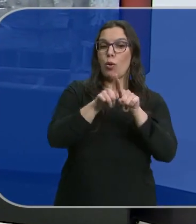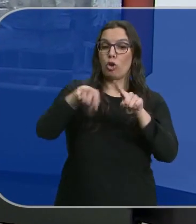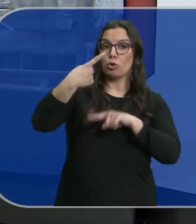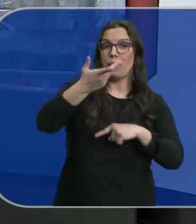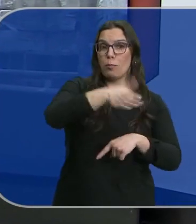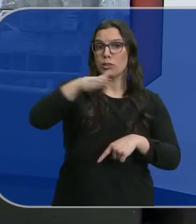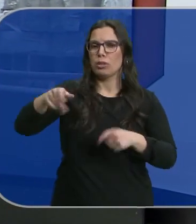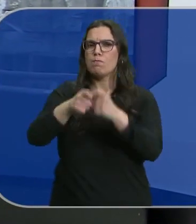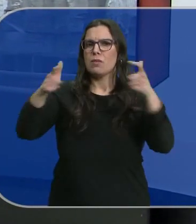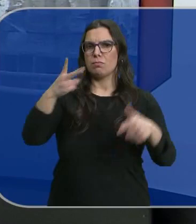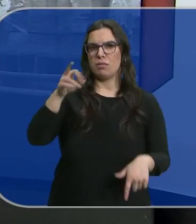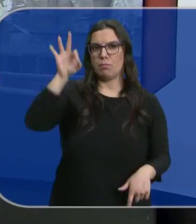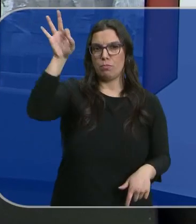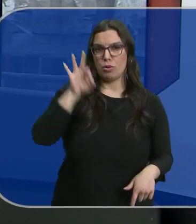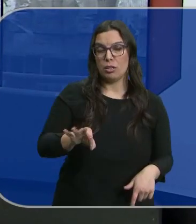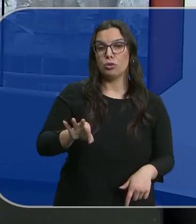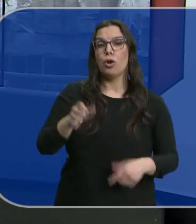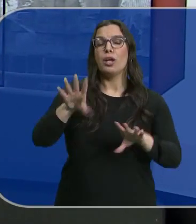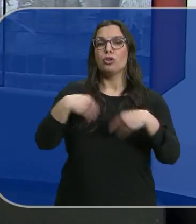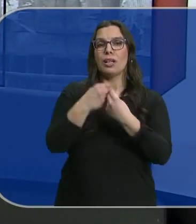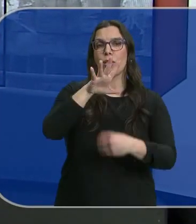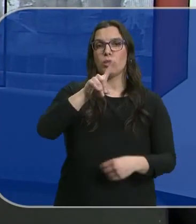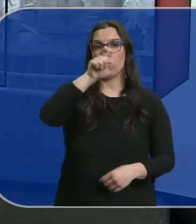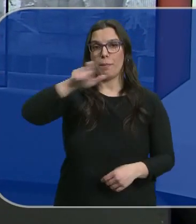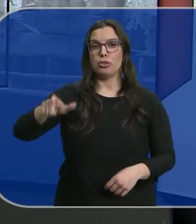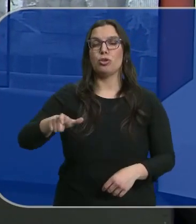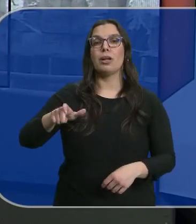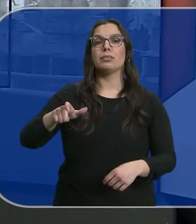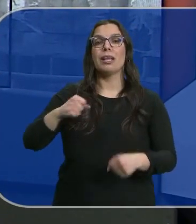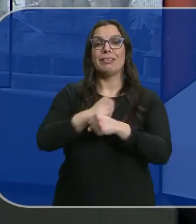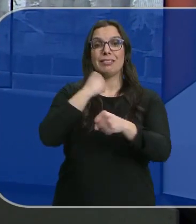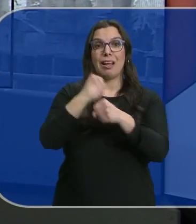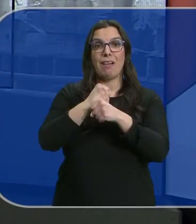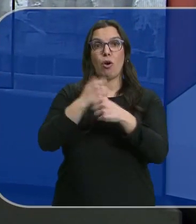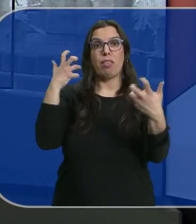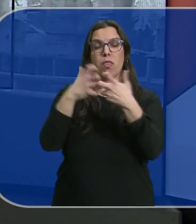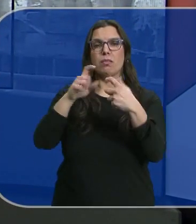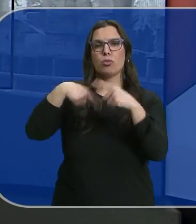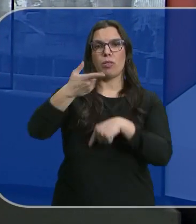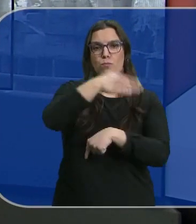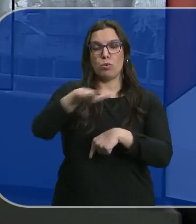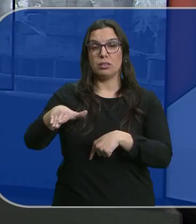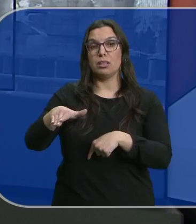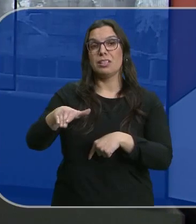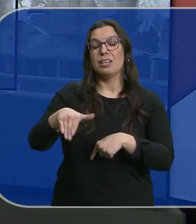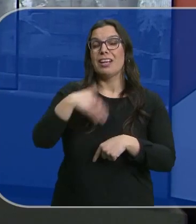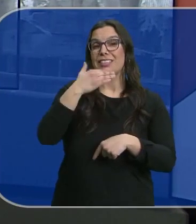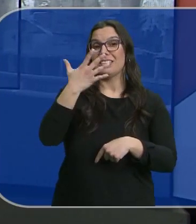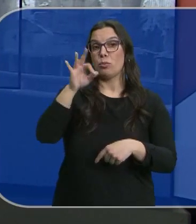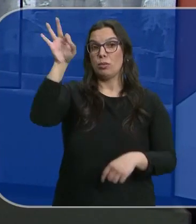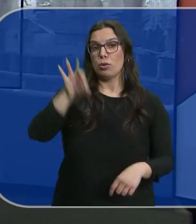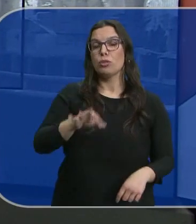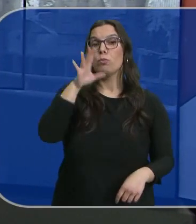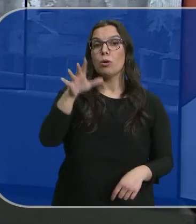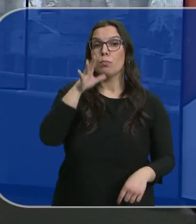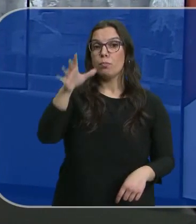la mortalidad en un 20%. 51 personas perdieron la vida en el entorno laboral. La mayor causa de esas muertes, casi la mitad, se debe